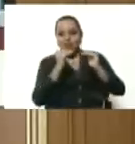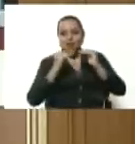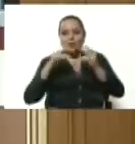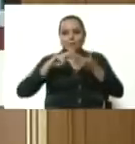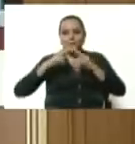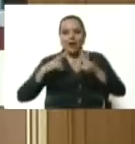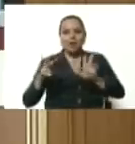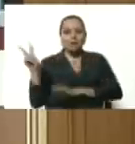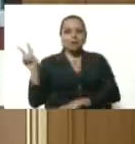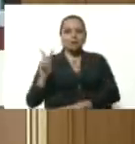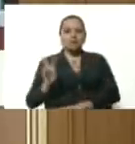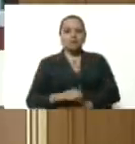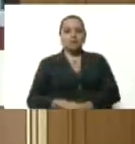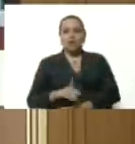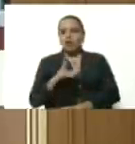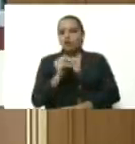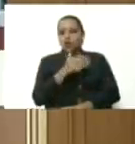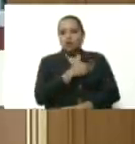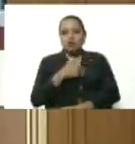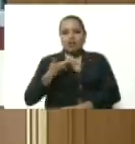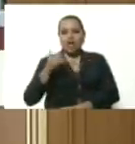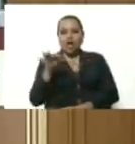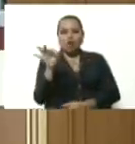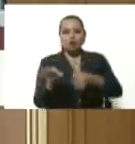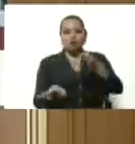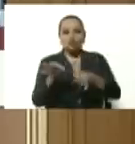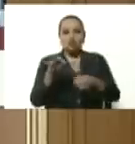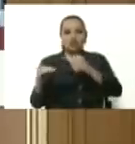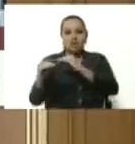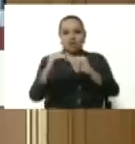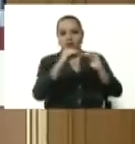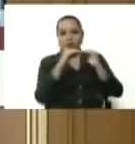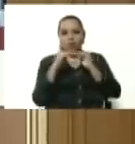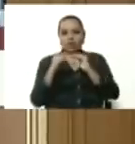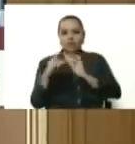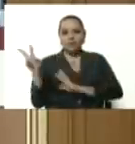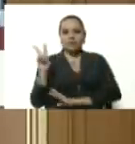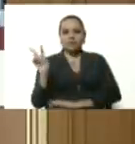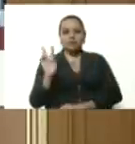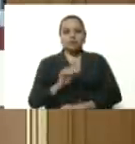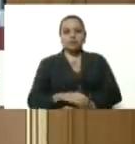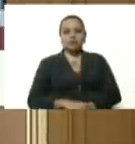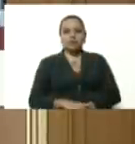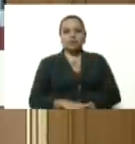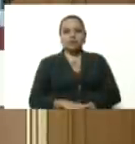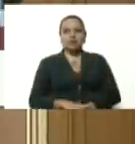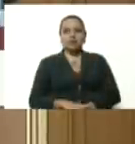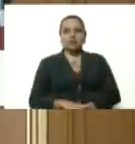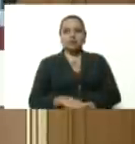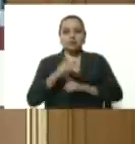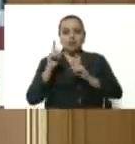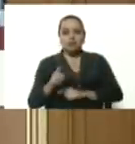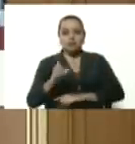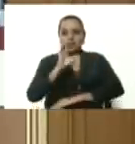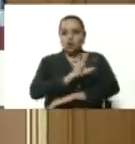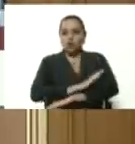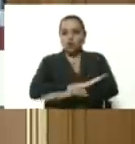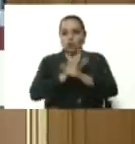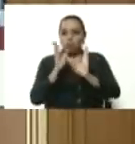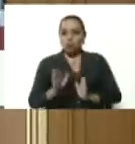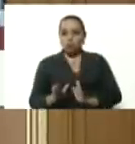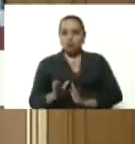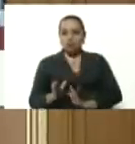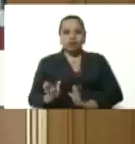en Venezuela. Ellos no quieren que haya justicia e igualdad en Venezuela. Incluso se comportan como si ellos